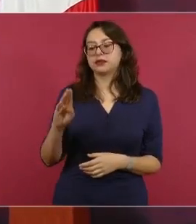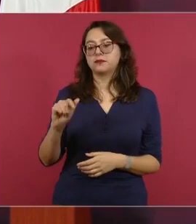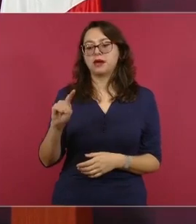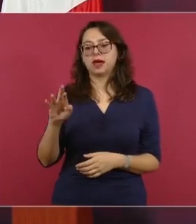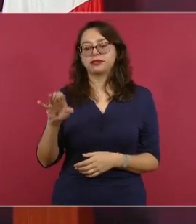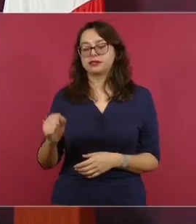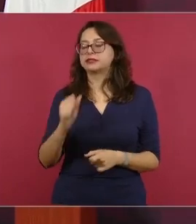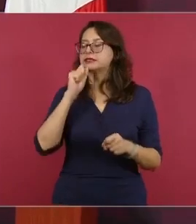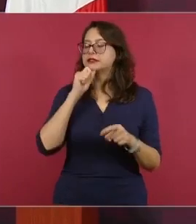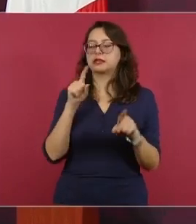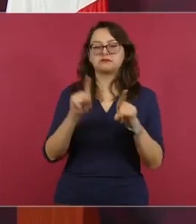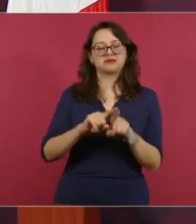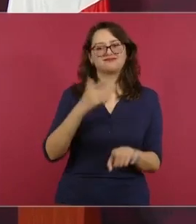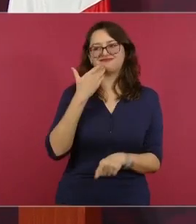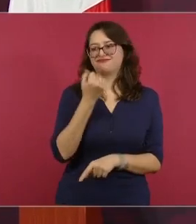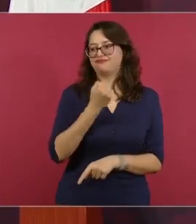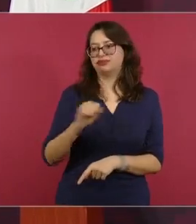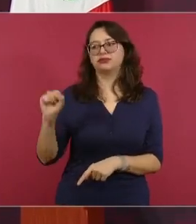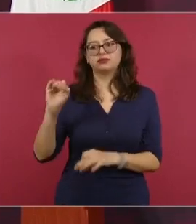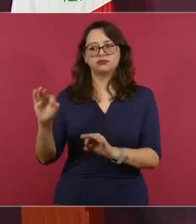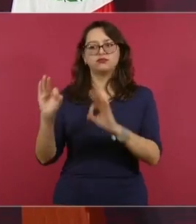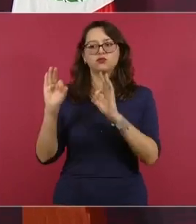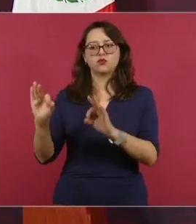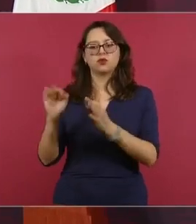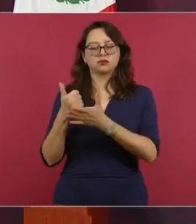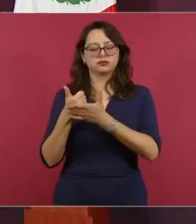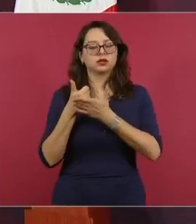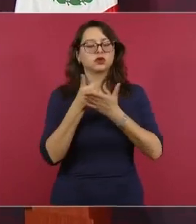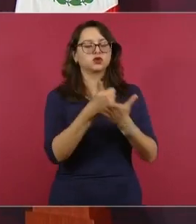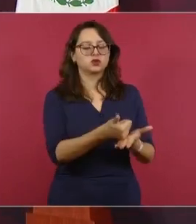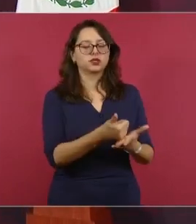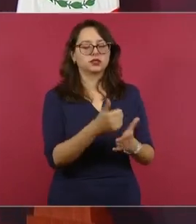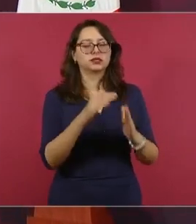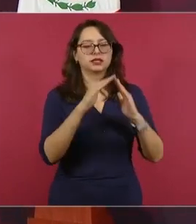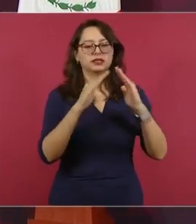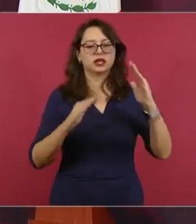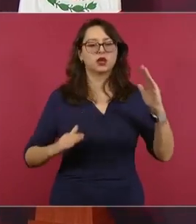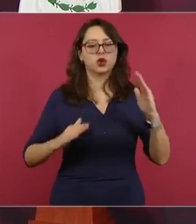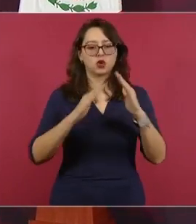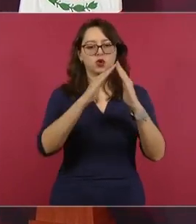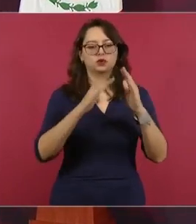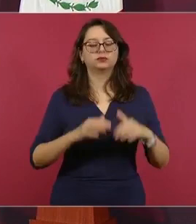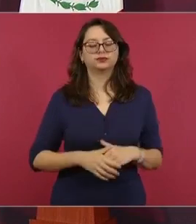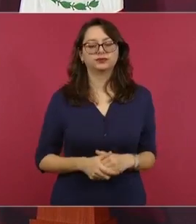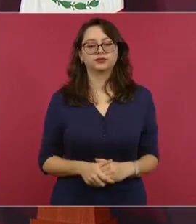Martí Batres. Entonces, él va a ayudar en eso. Y